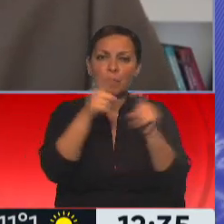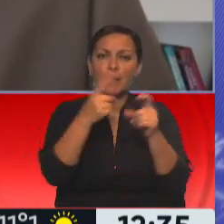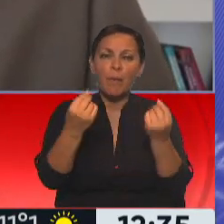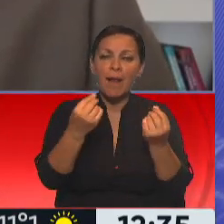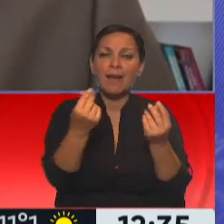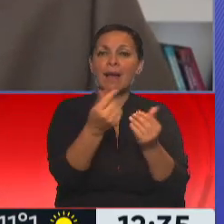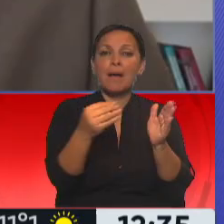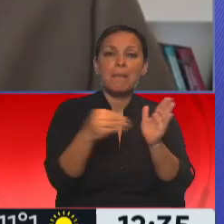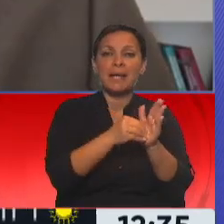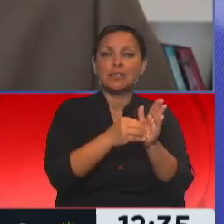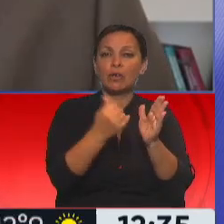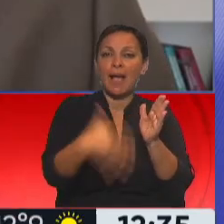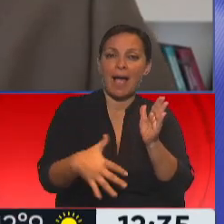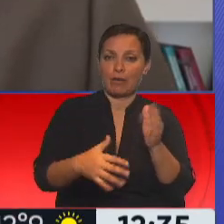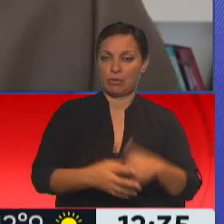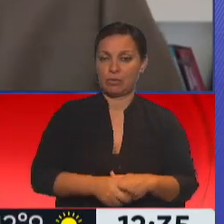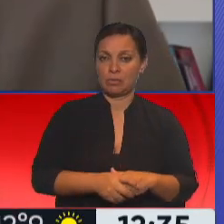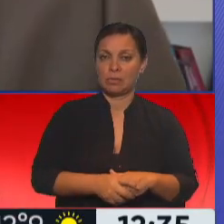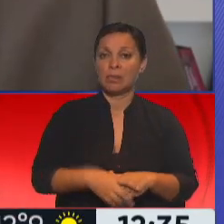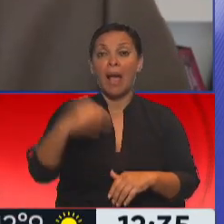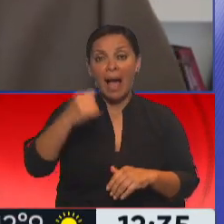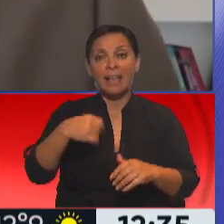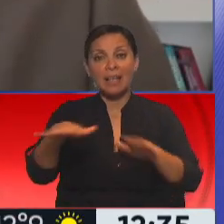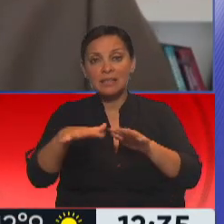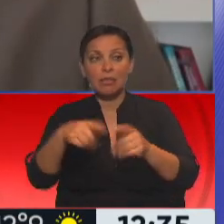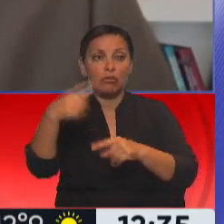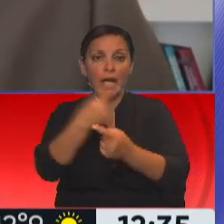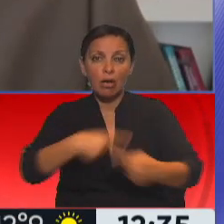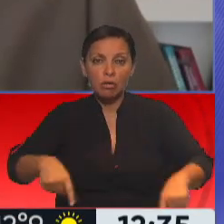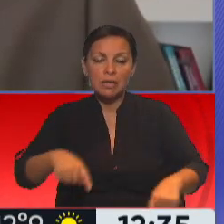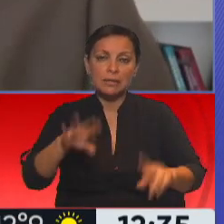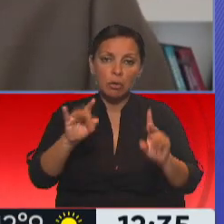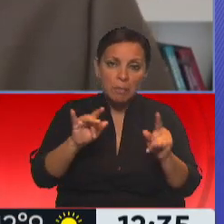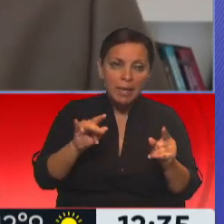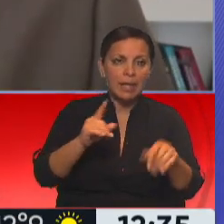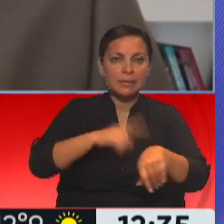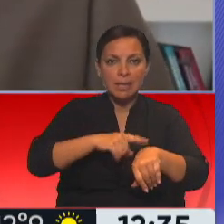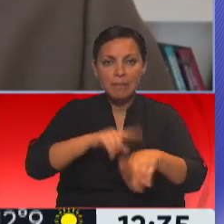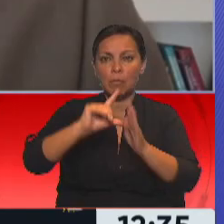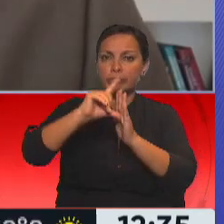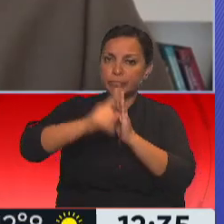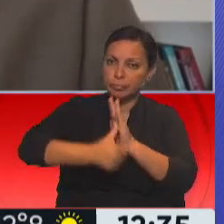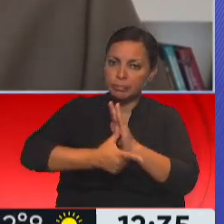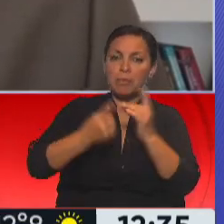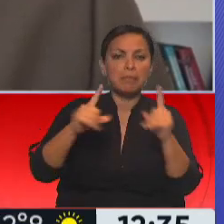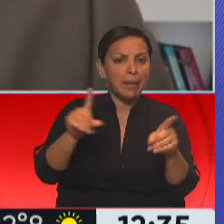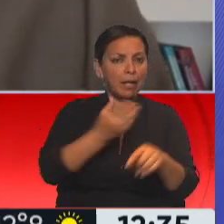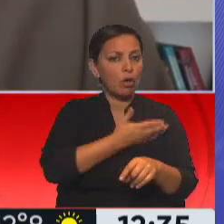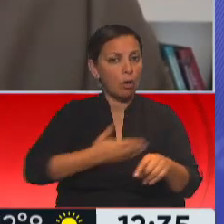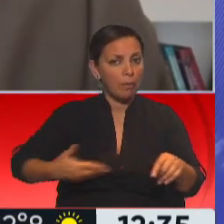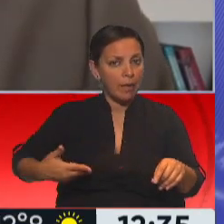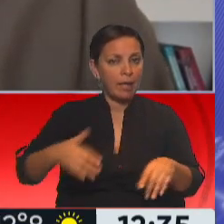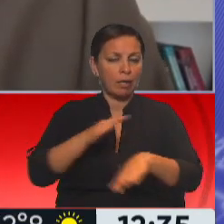tengo que hacer todas estas otras cosas que son complejas y que llevan tiempo, pero que el gobierno está haciendo. La tarea que está haciendo